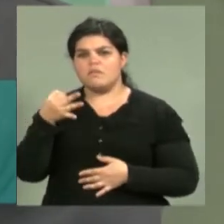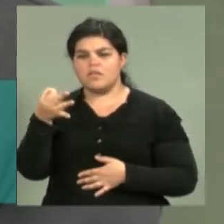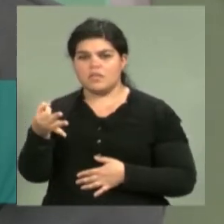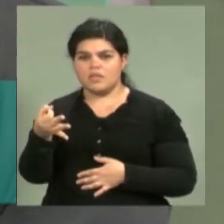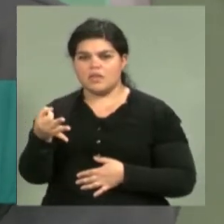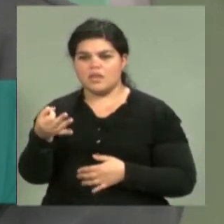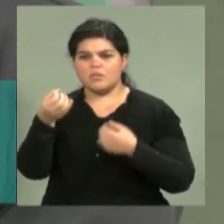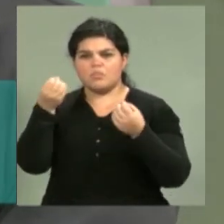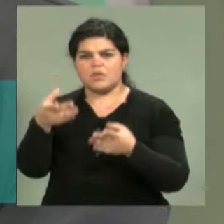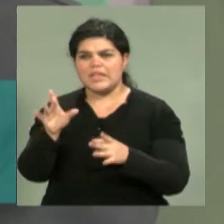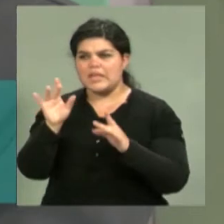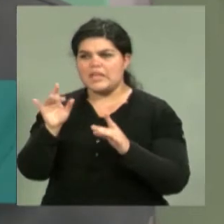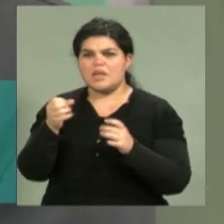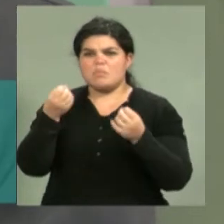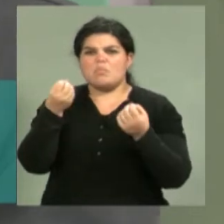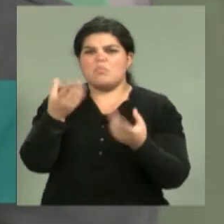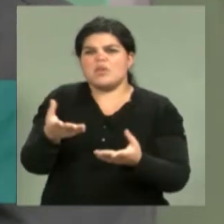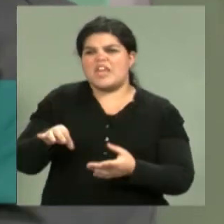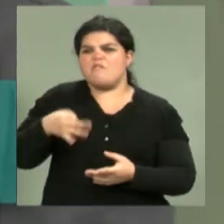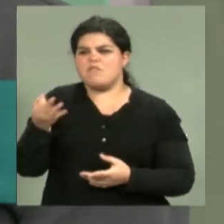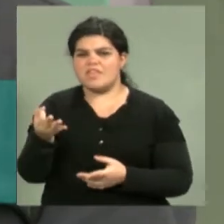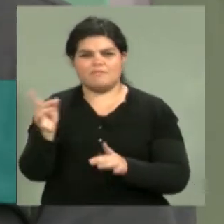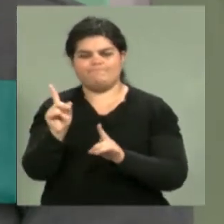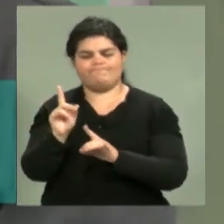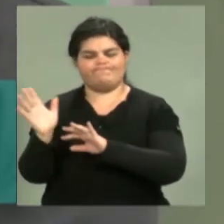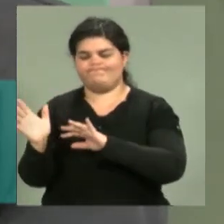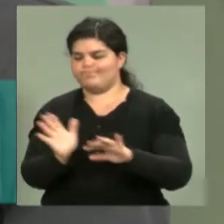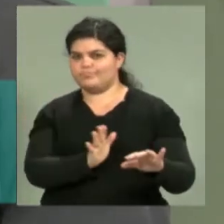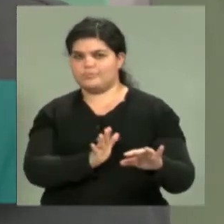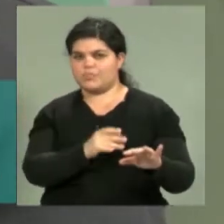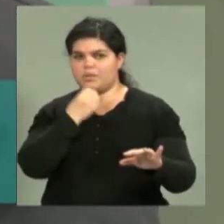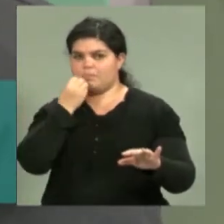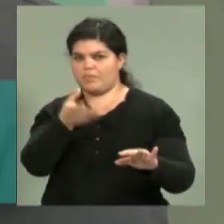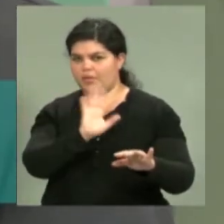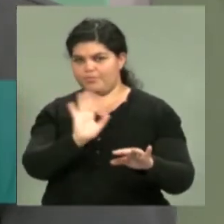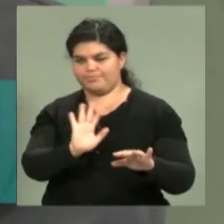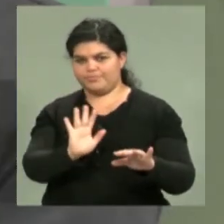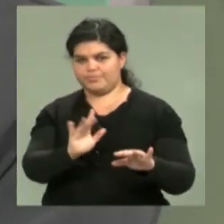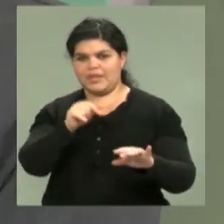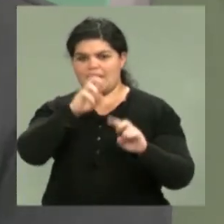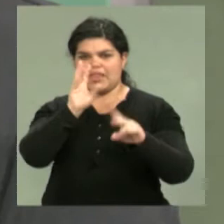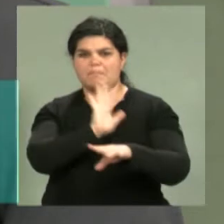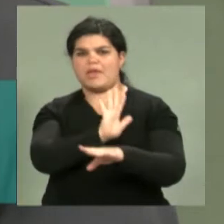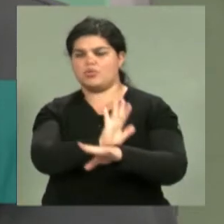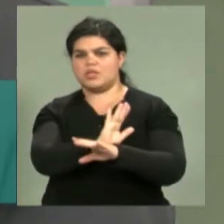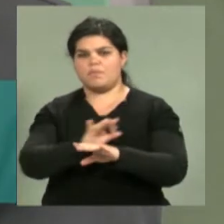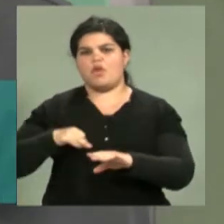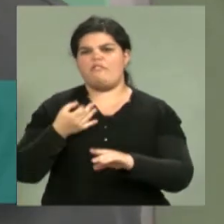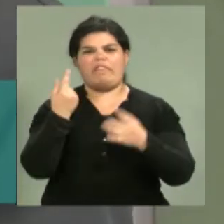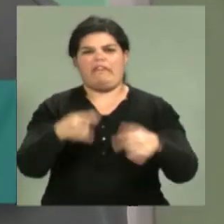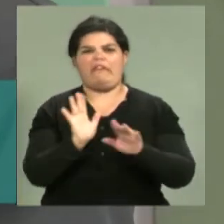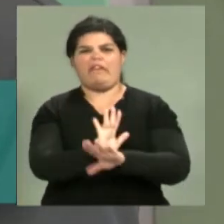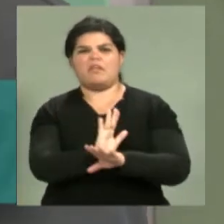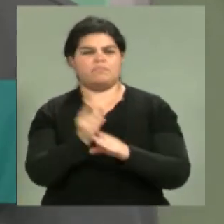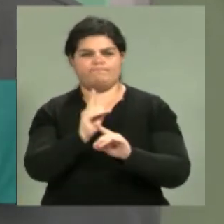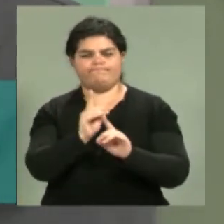es bastante complicado. Yo me correría de ese tipo de conceptualizaciones